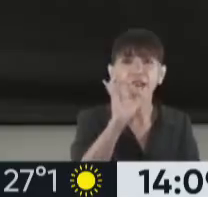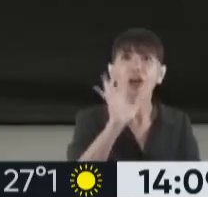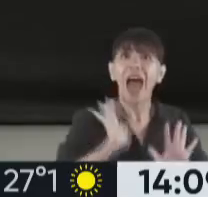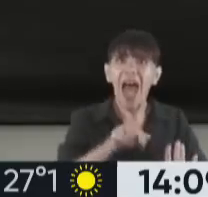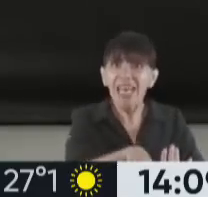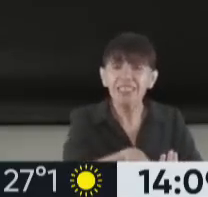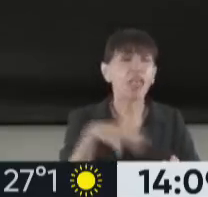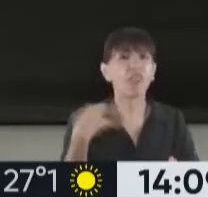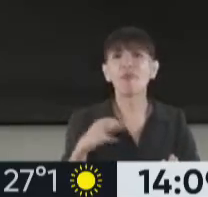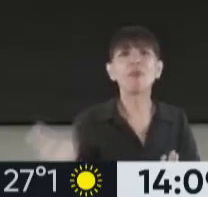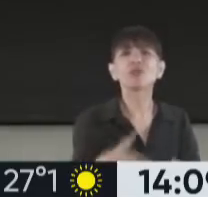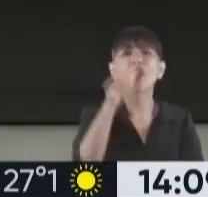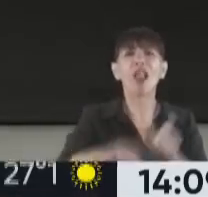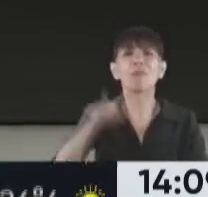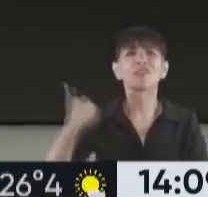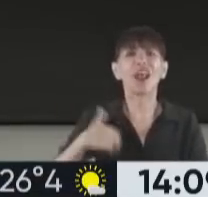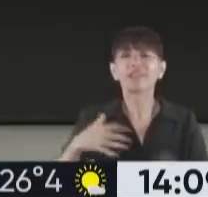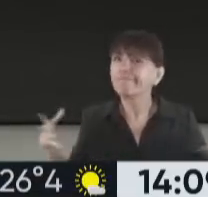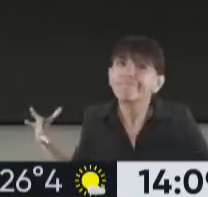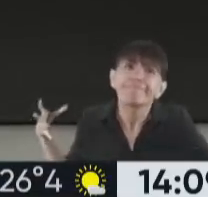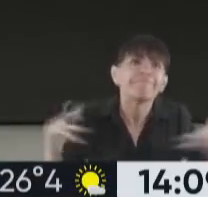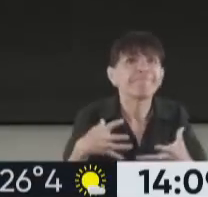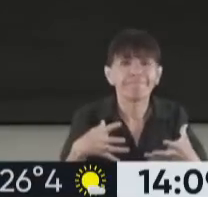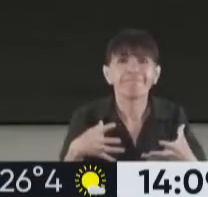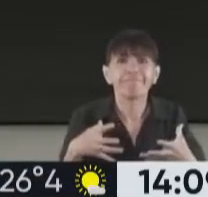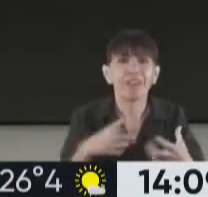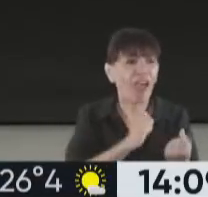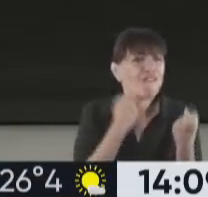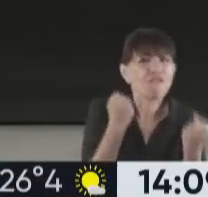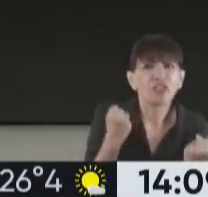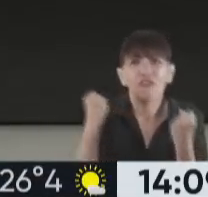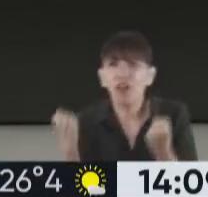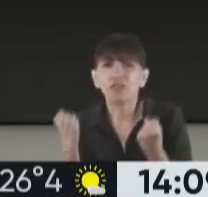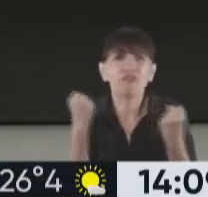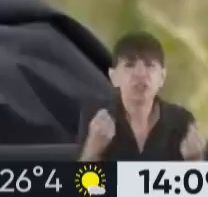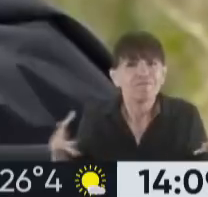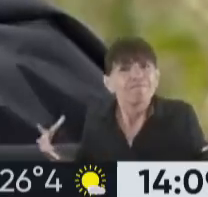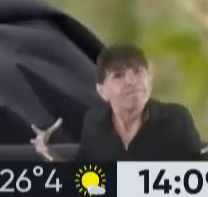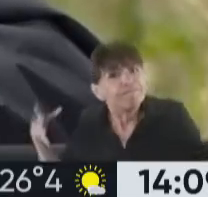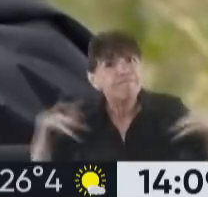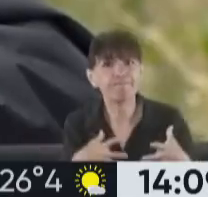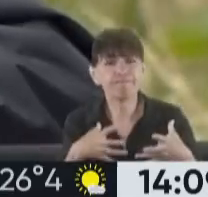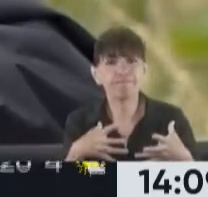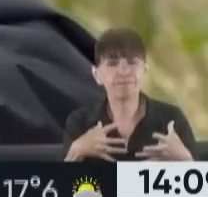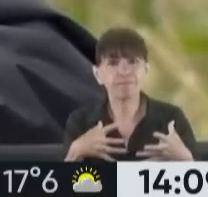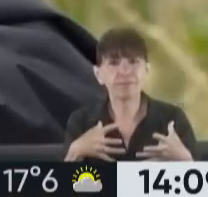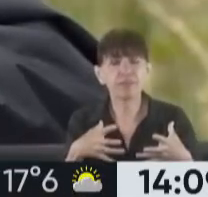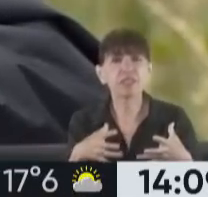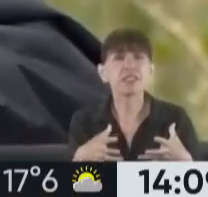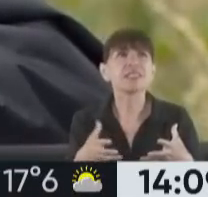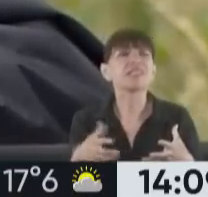que hacer todos los argentinos y todas las argentinas. Unir esfuerzos y entender que el esfuerzo no solamente